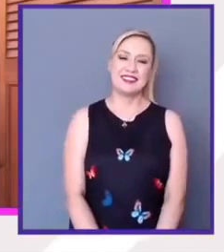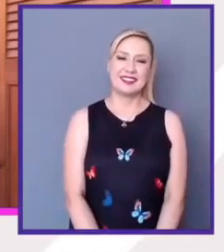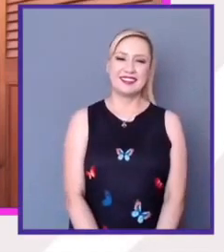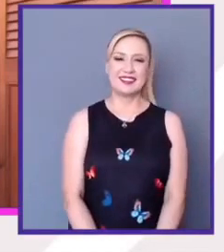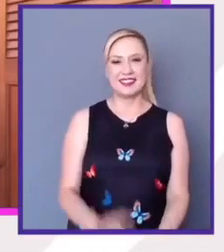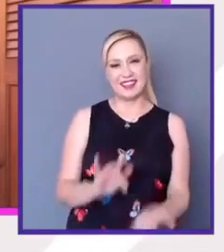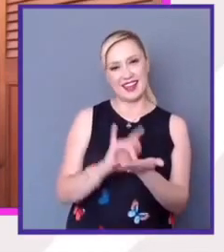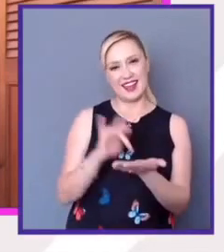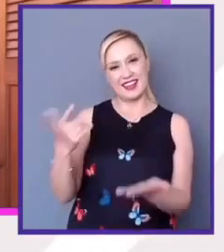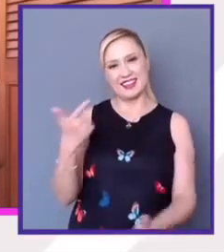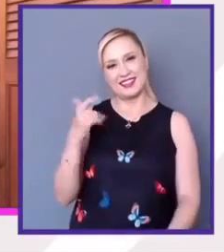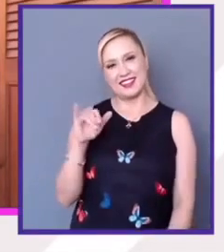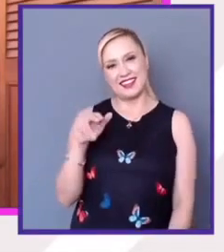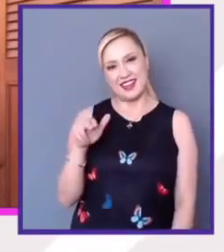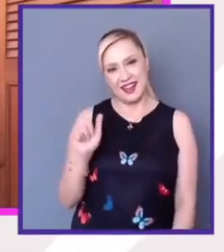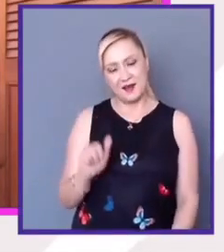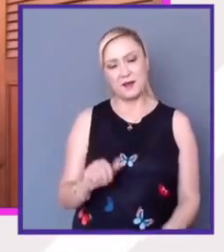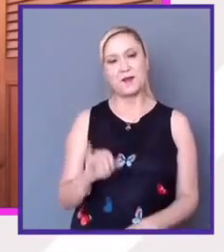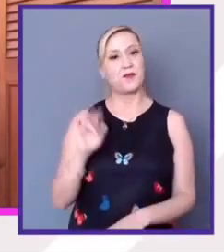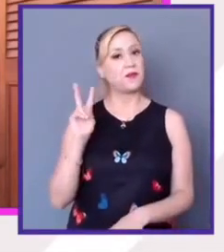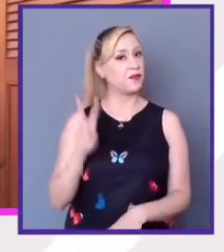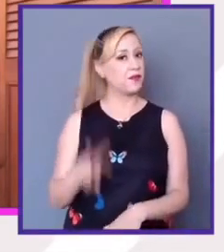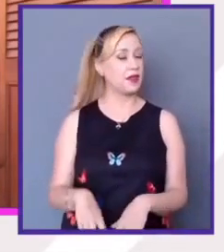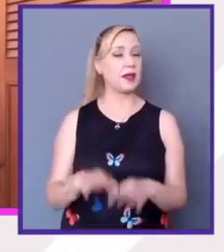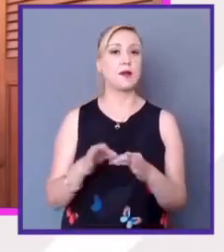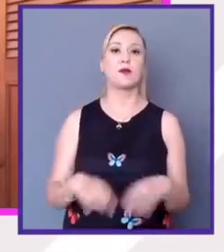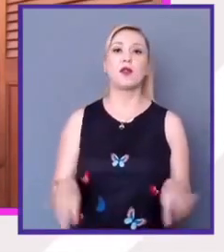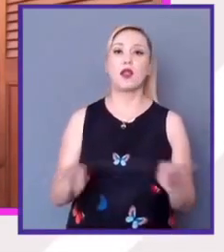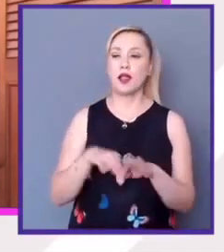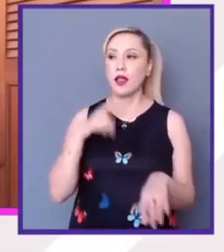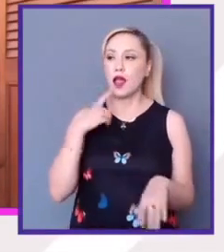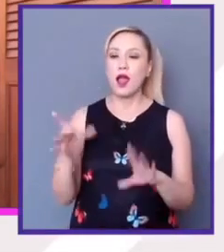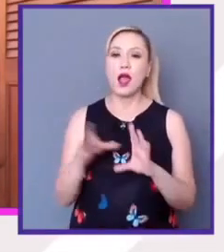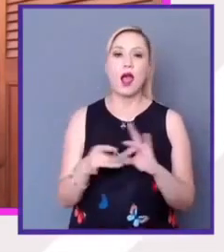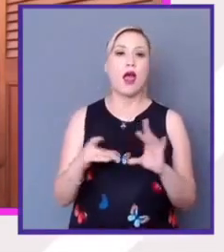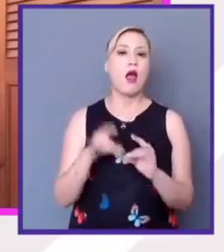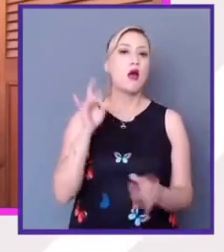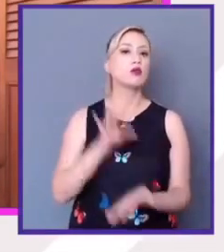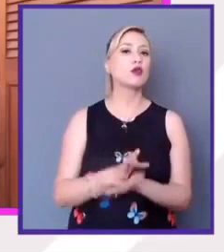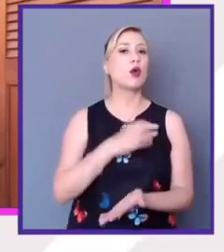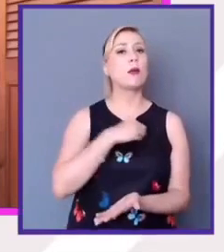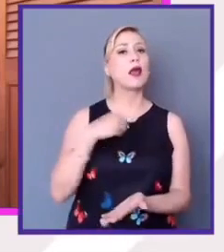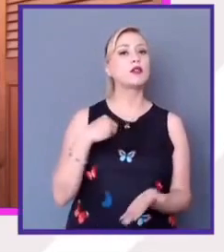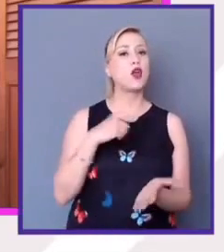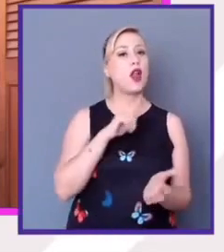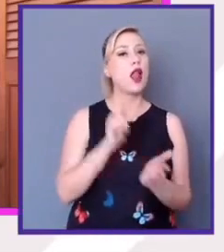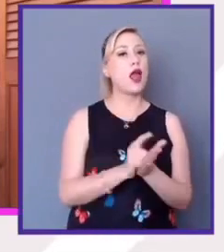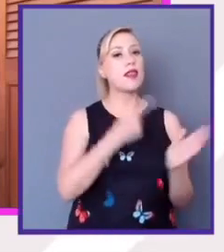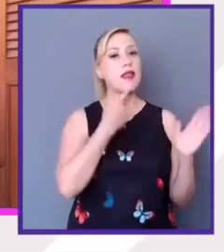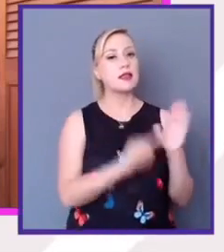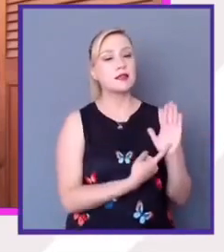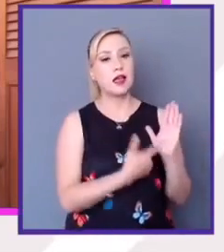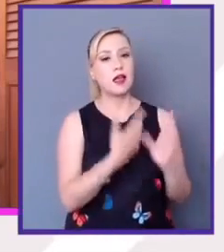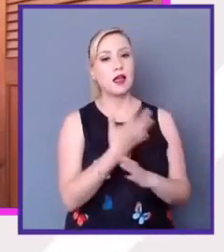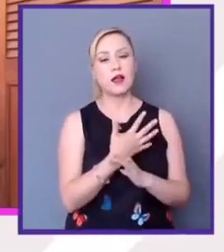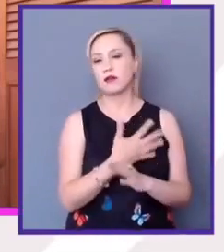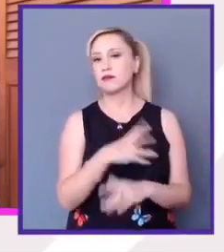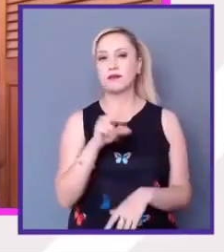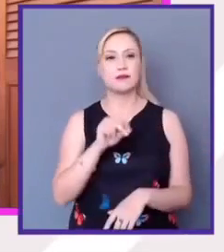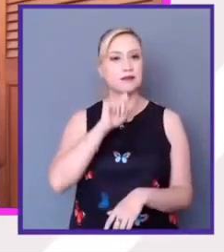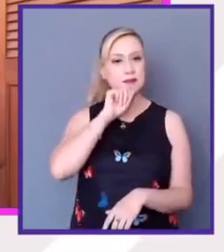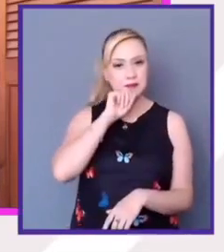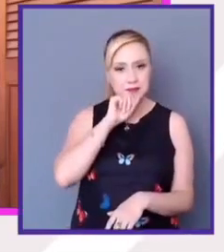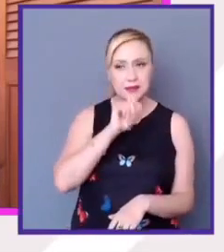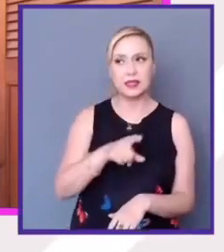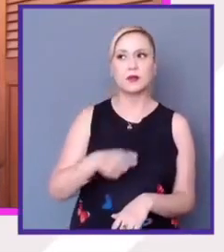Muchísimas gracias, Gina. Creo que algo importante que mencionas es que no solo es una obligación legal por los instrumentos nacionales e internacionales en la materia,